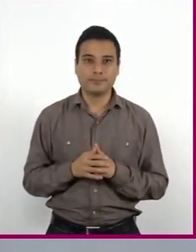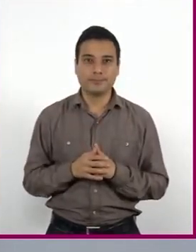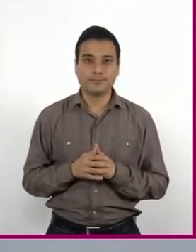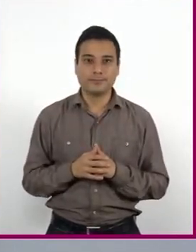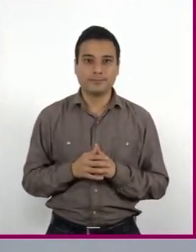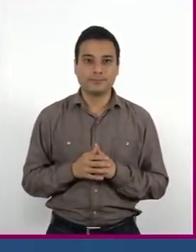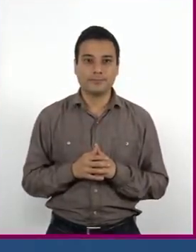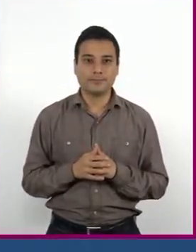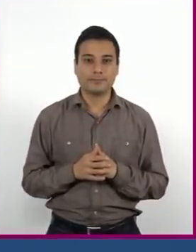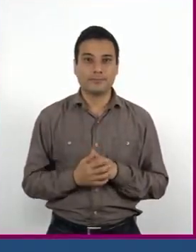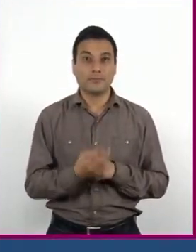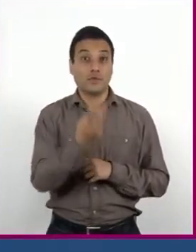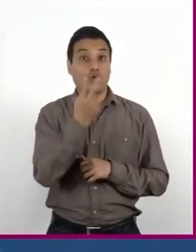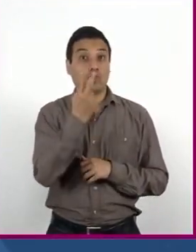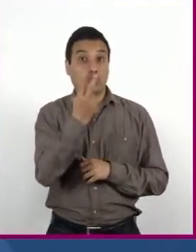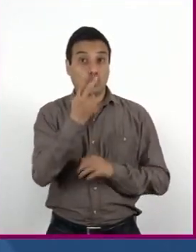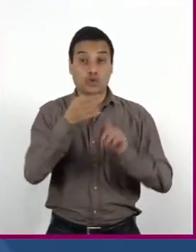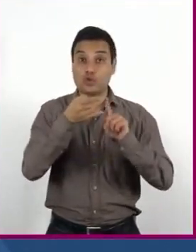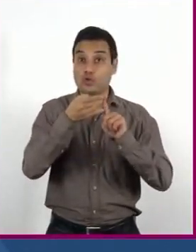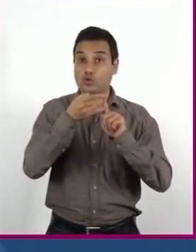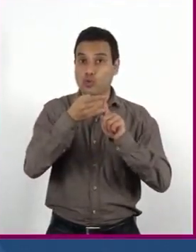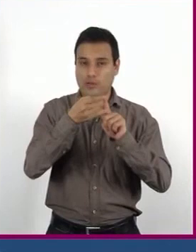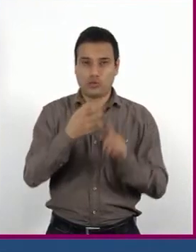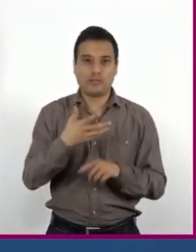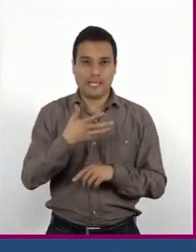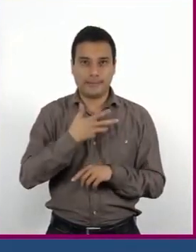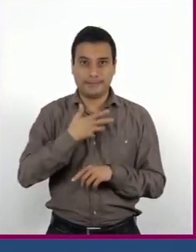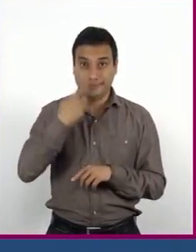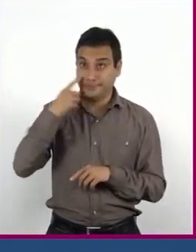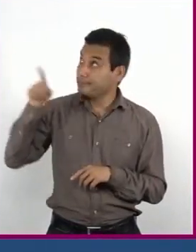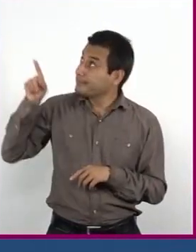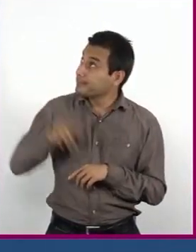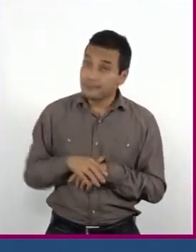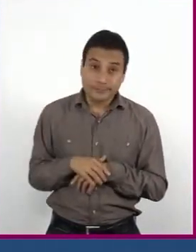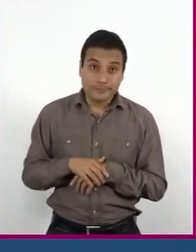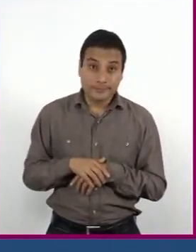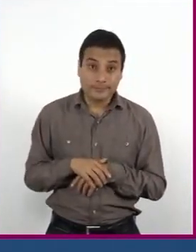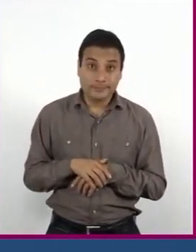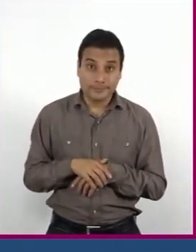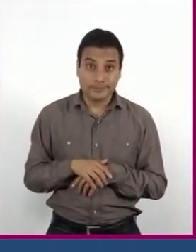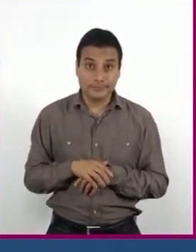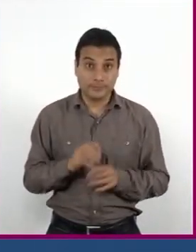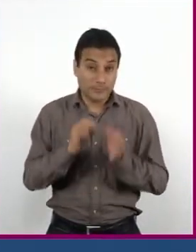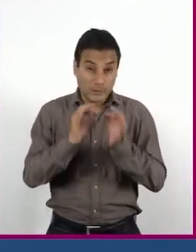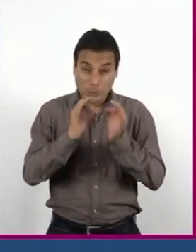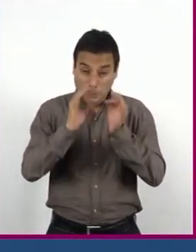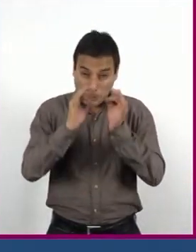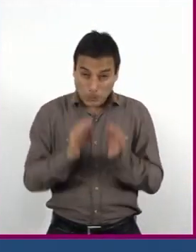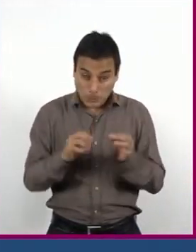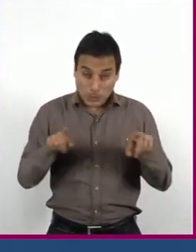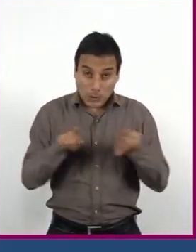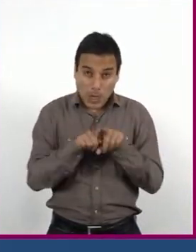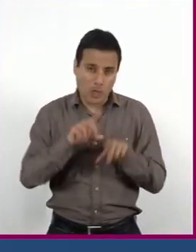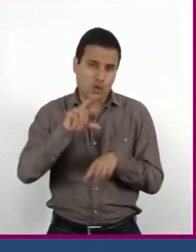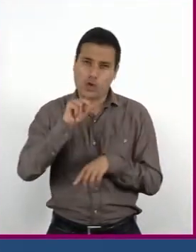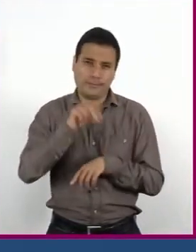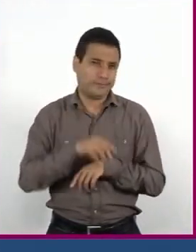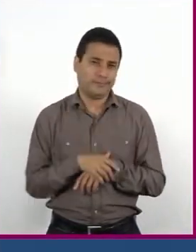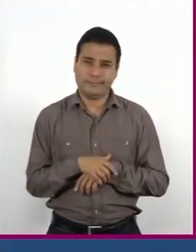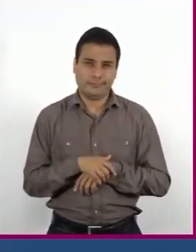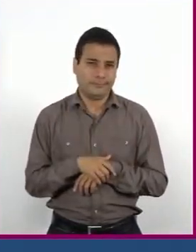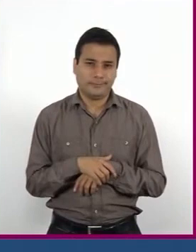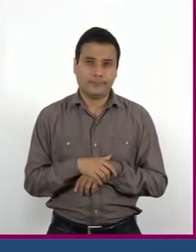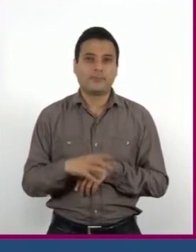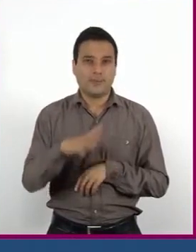forma cuadrangular. Observamos que las bases de la caja no son congruentes o iguales. La caja